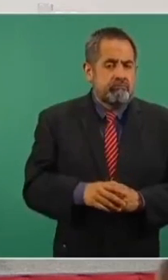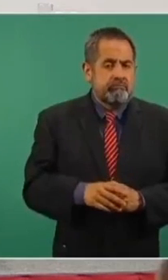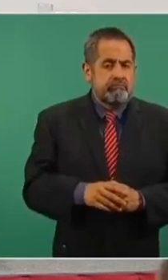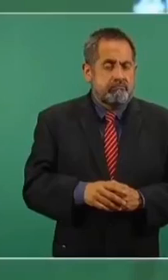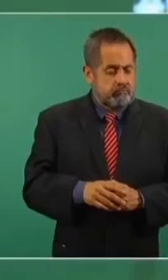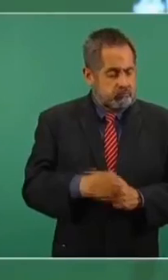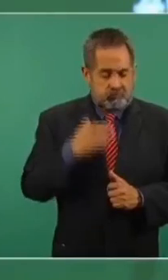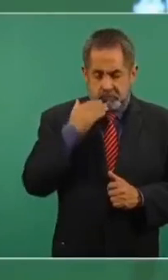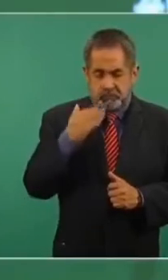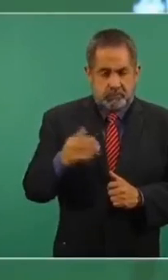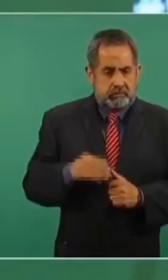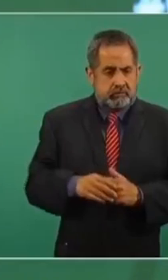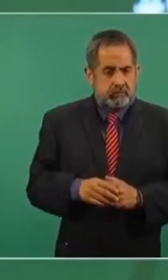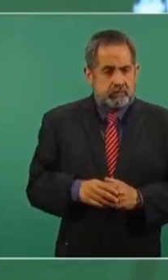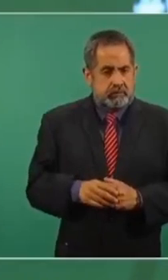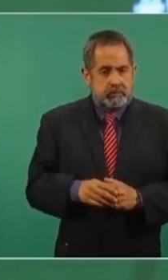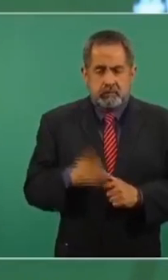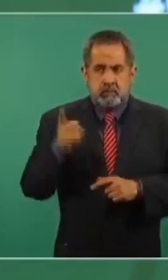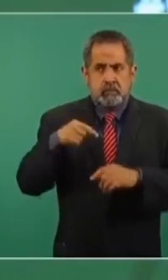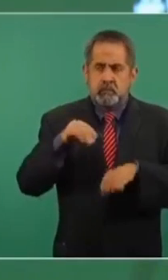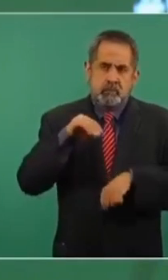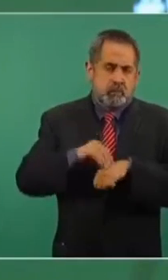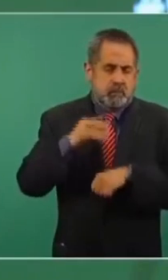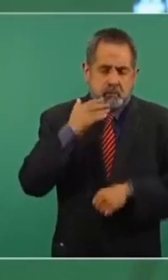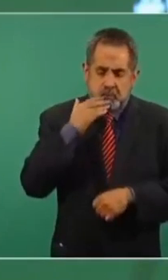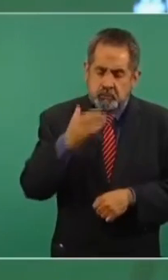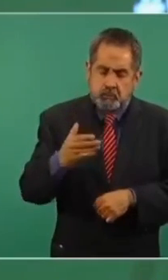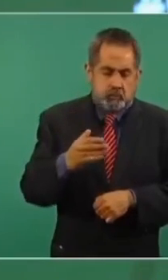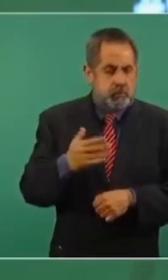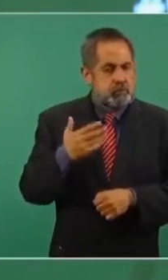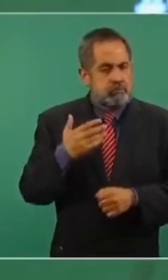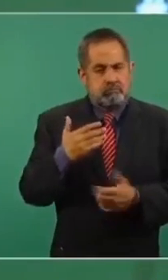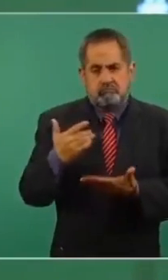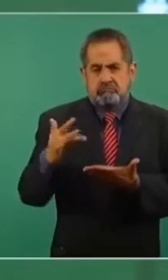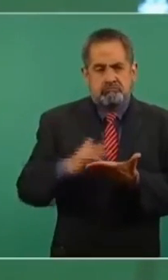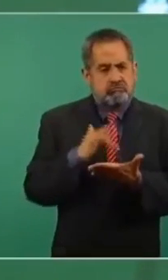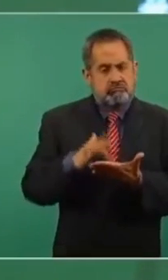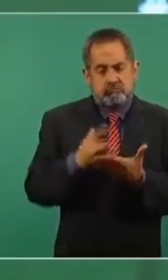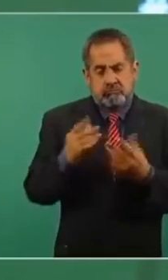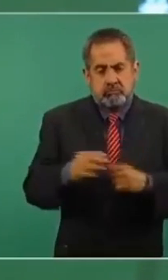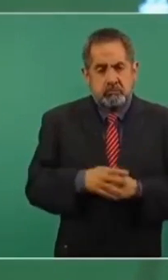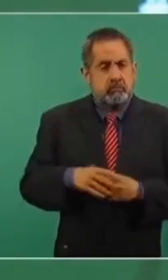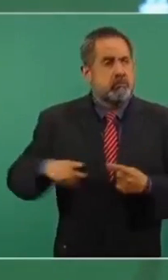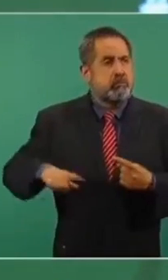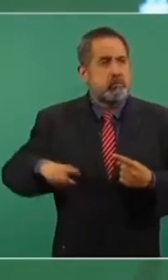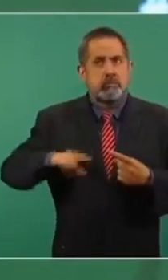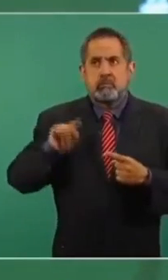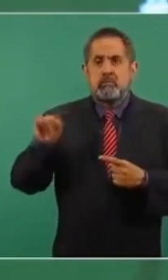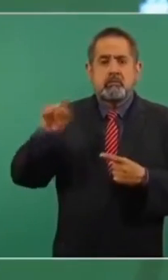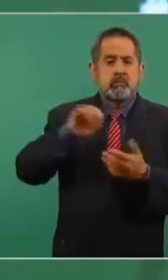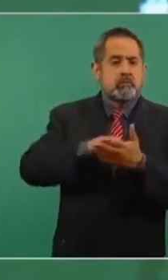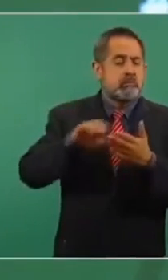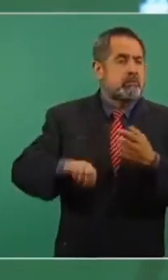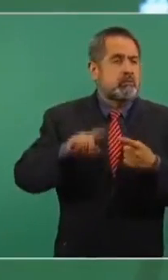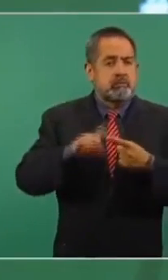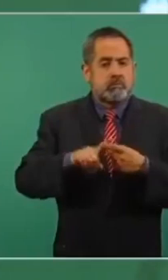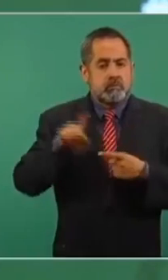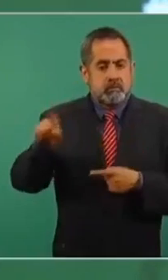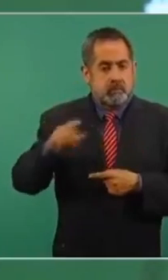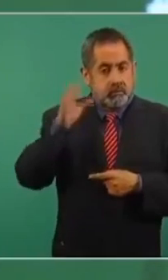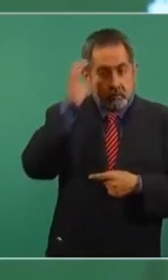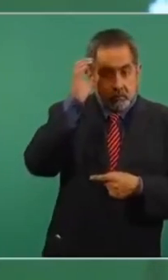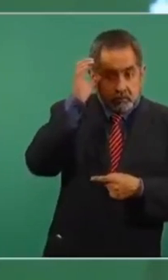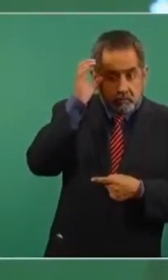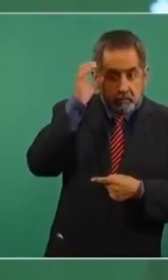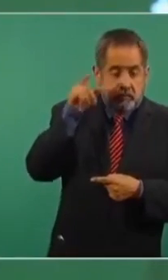se han portado muy bien. Los gobiernos de la República Popular